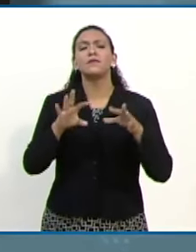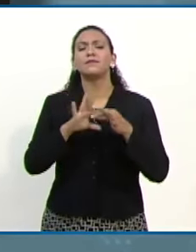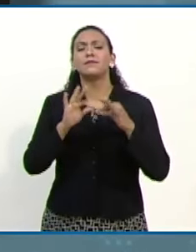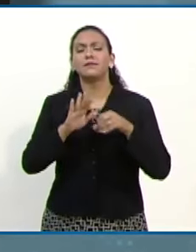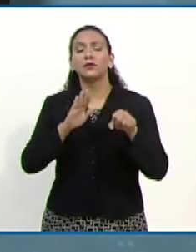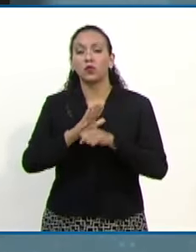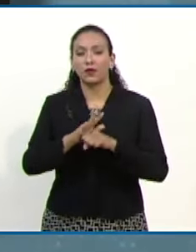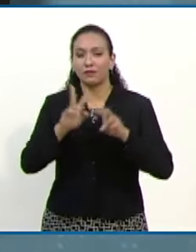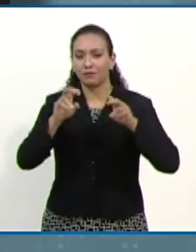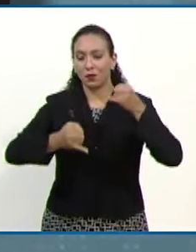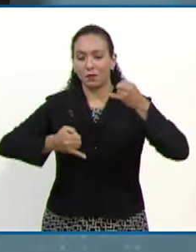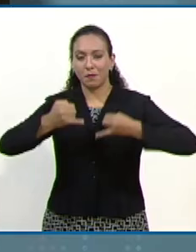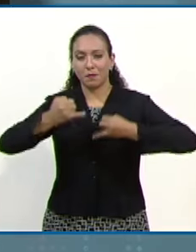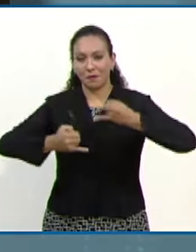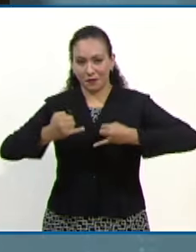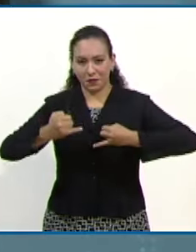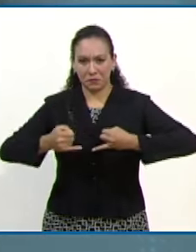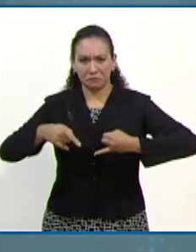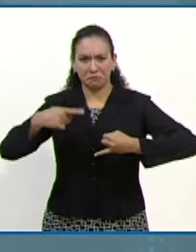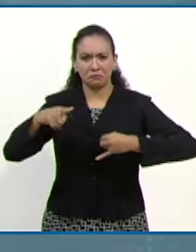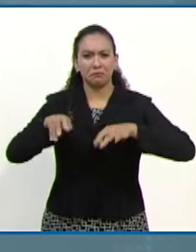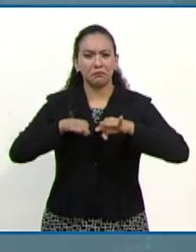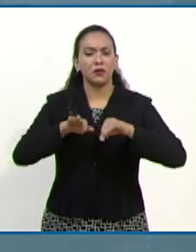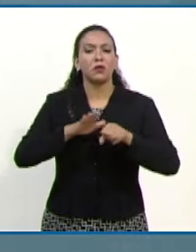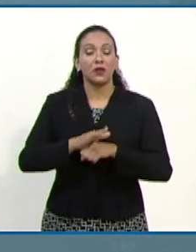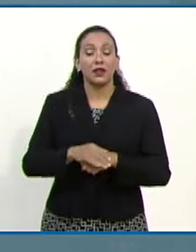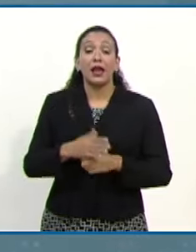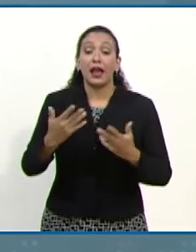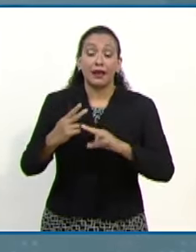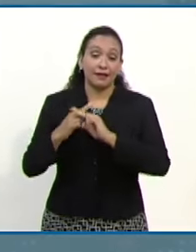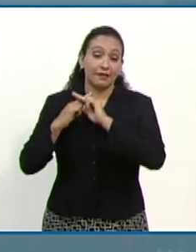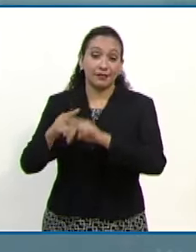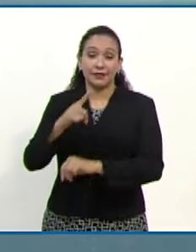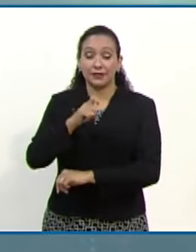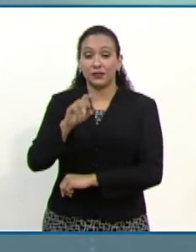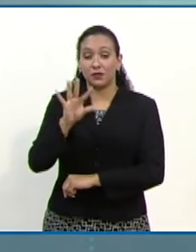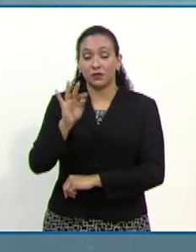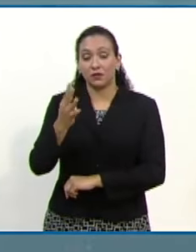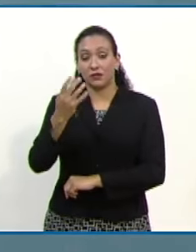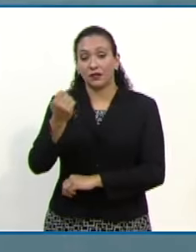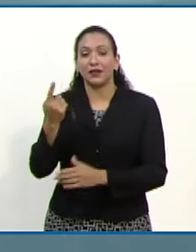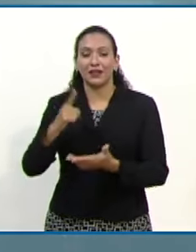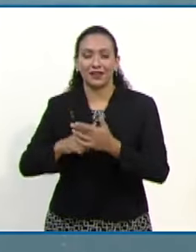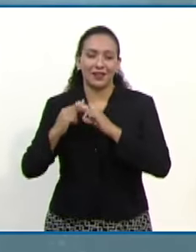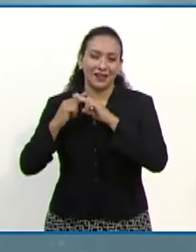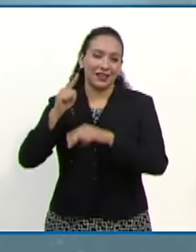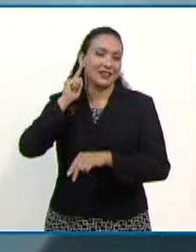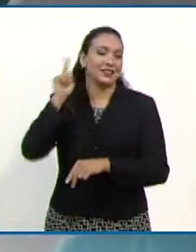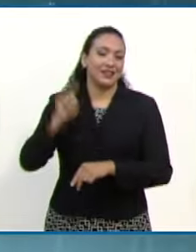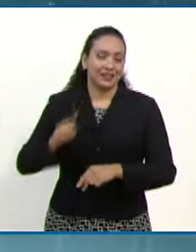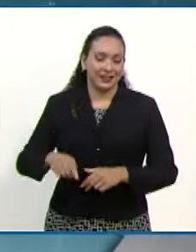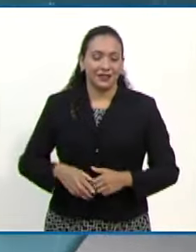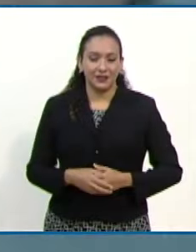las democracias liberales, en el marco del 199 aniversario del Tribunal Superior de Justicia de Zacatecas.